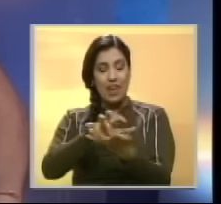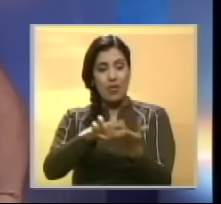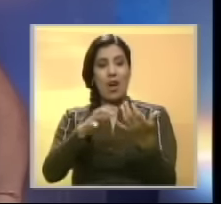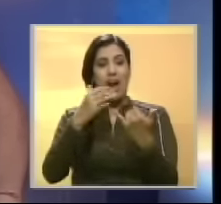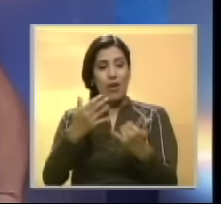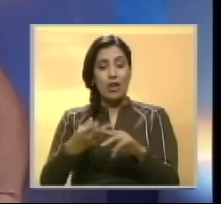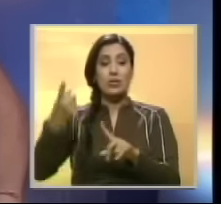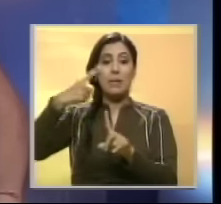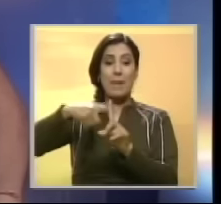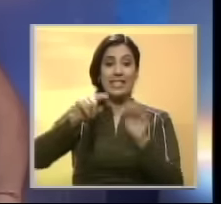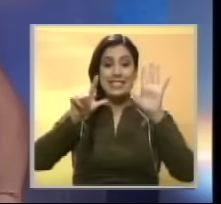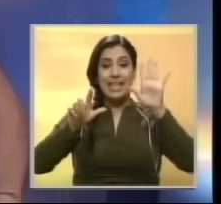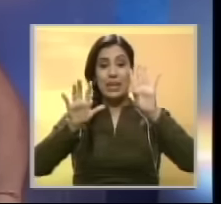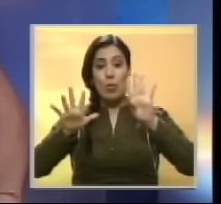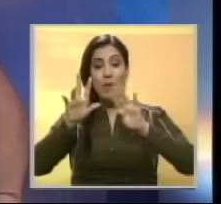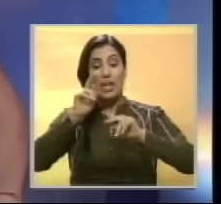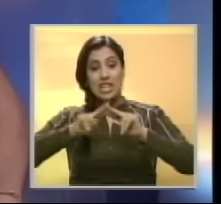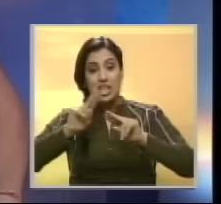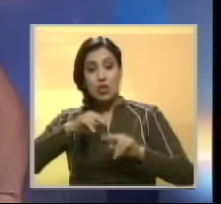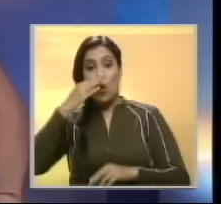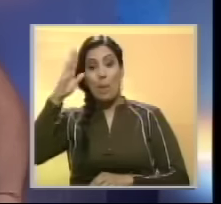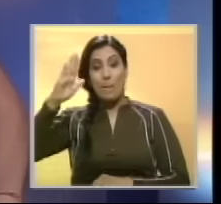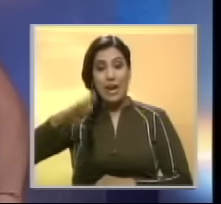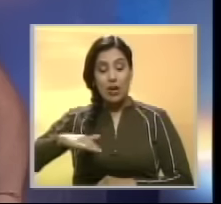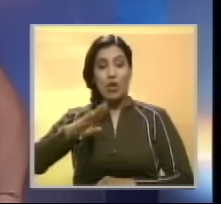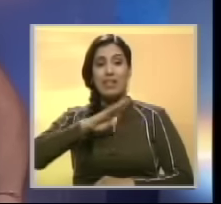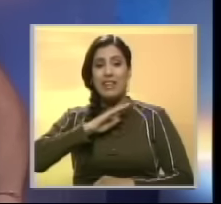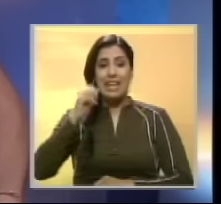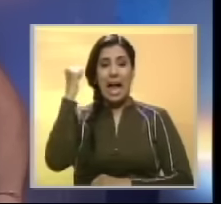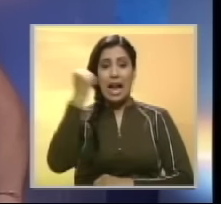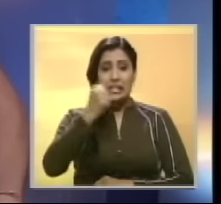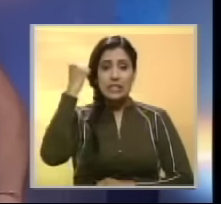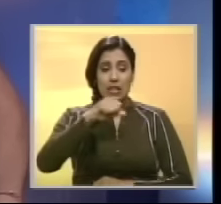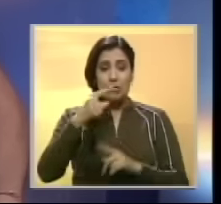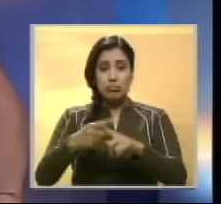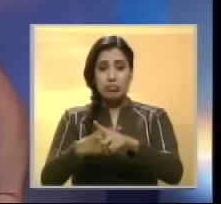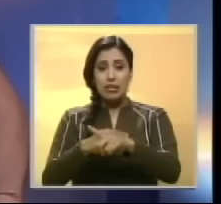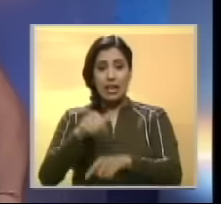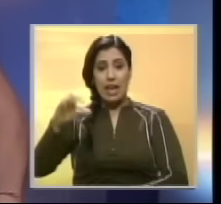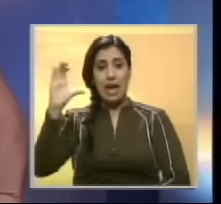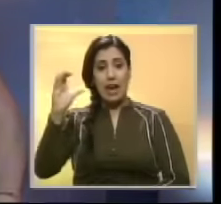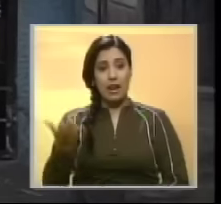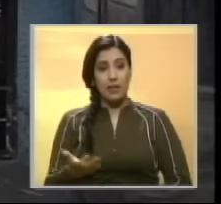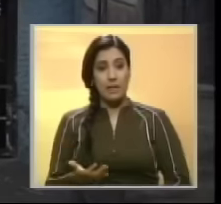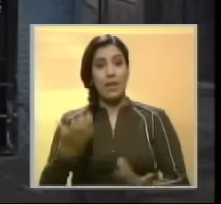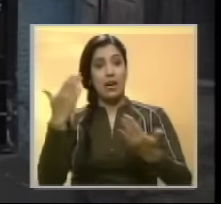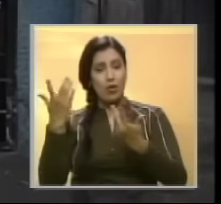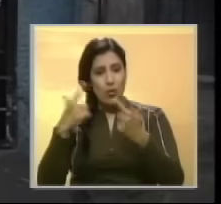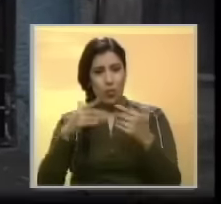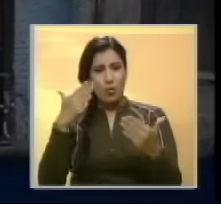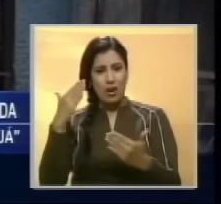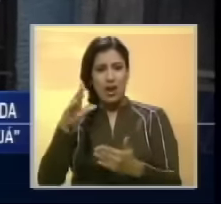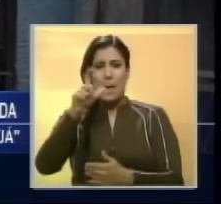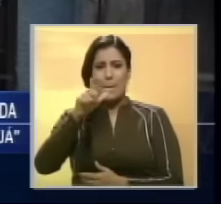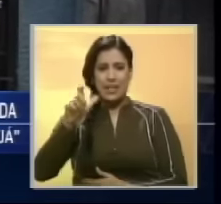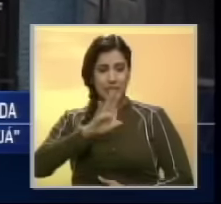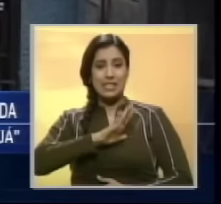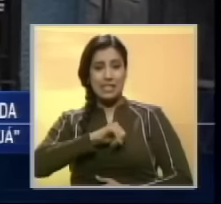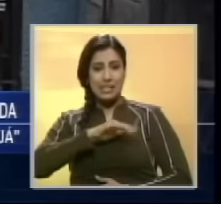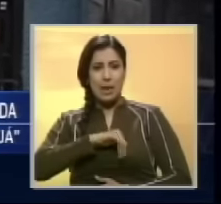con este caso son 79 niños y adolescentes quienes han sido asesinados este año en la gran Caracas el hecho se produjo con efectivos